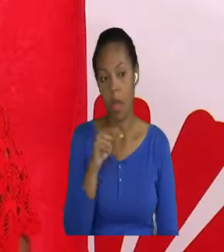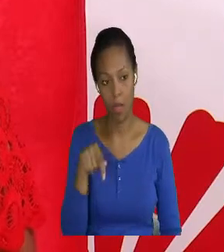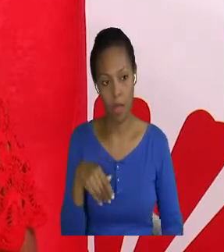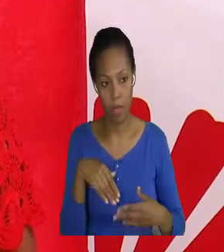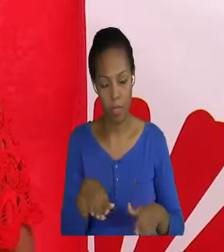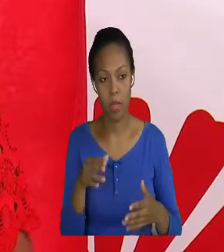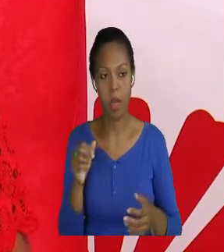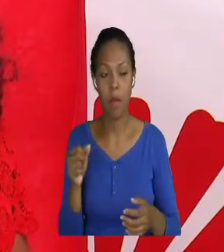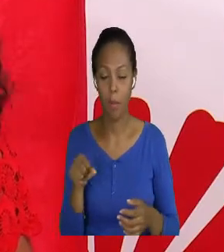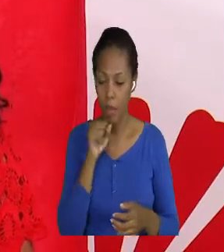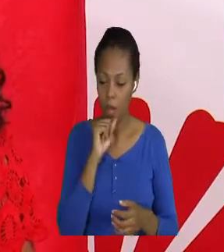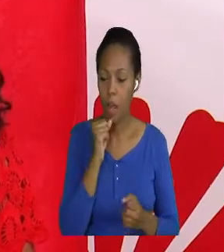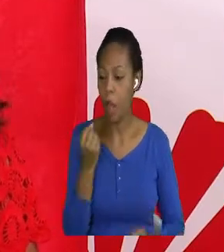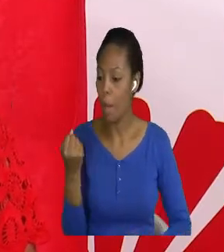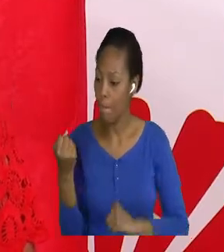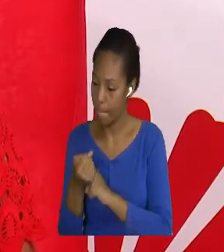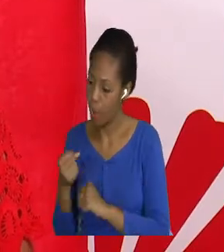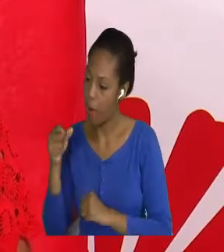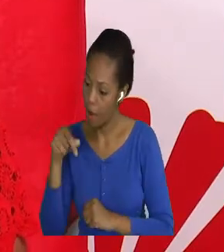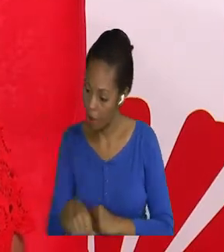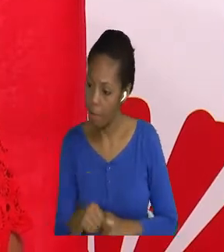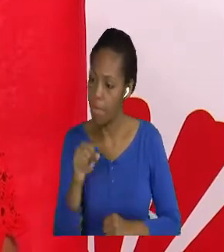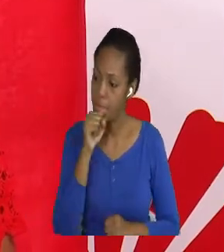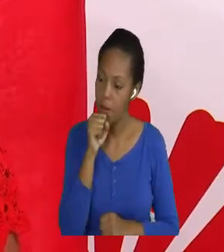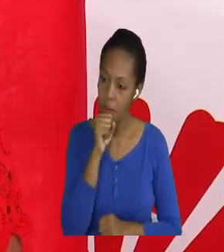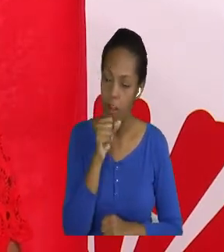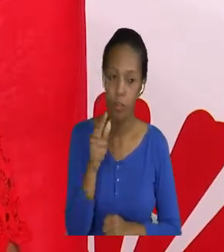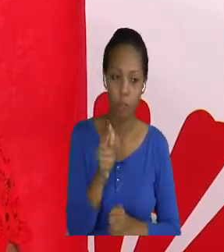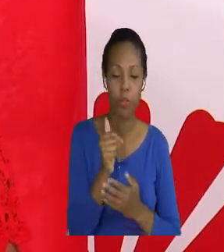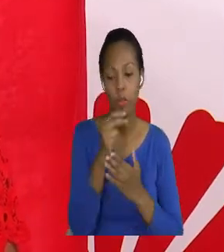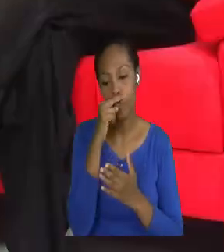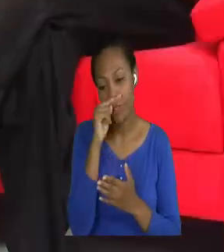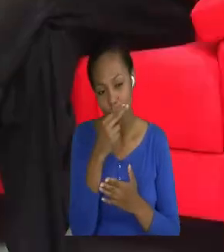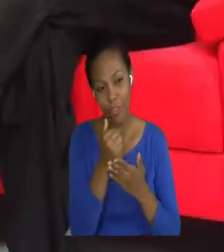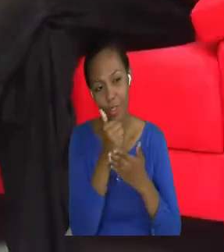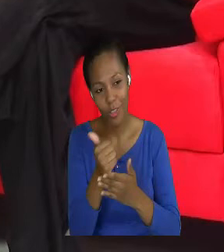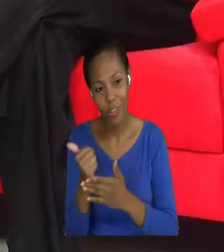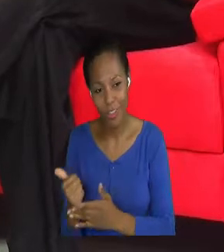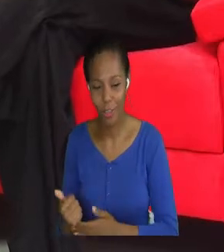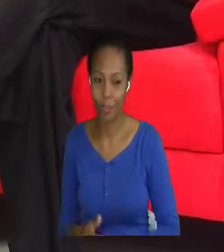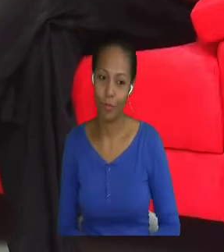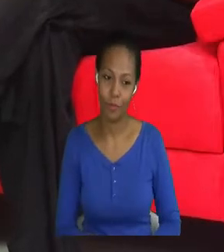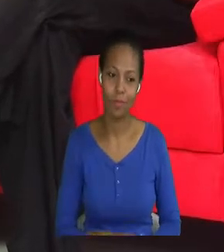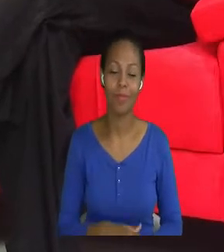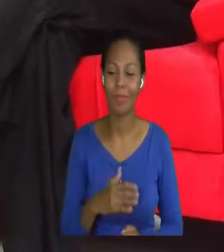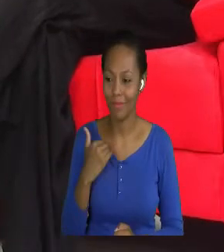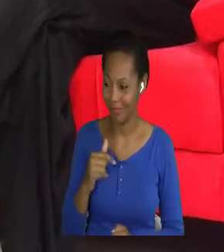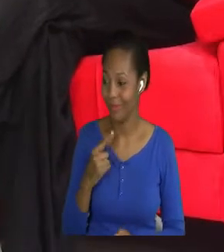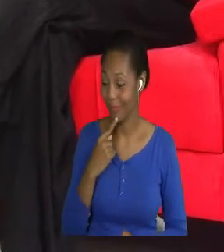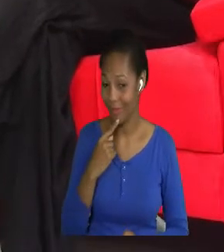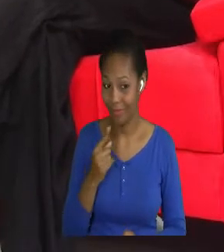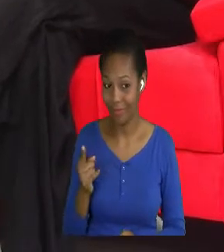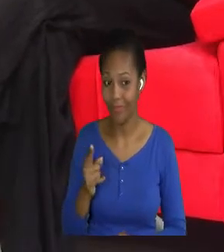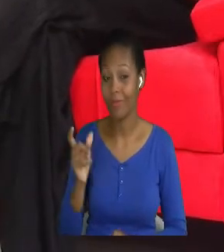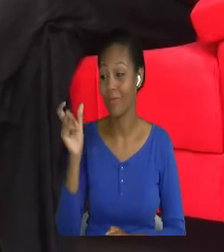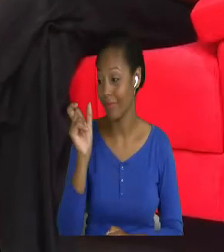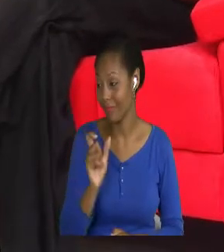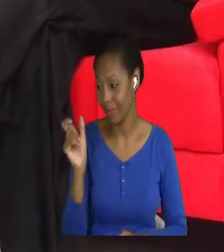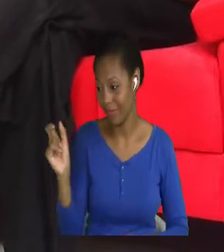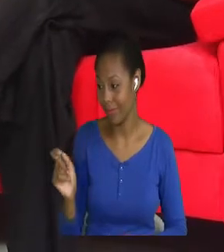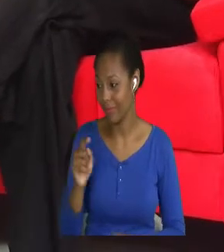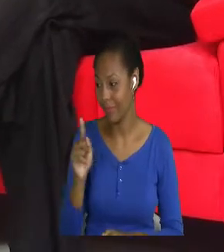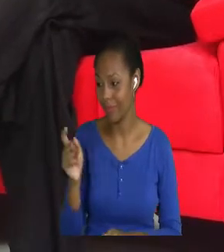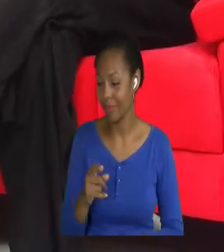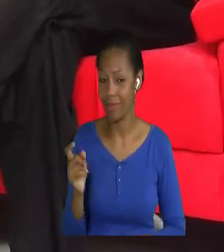más a los niños que pues son el futuro de nuestra ciudad también, ¿no? Totalmente. Como te decía ahorita, nosotros tenemos una sesión de expertos. Ahorita nos encontramos con